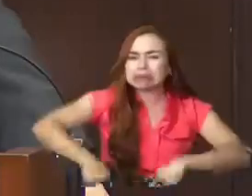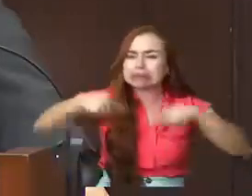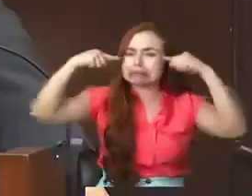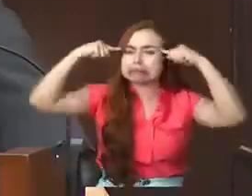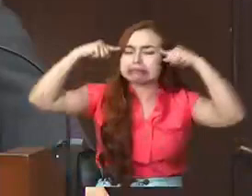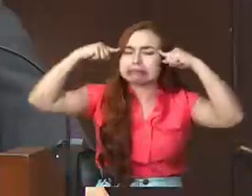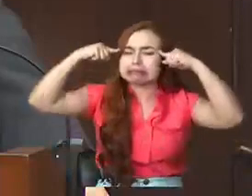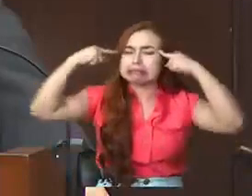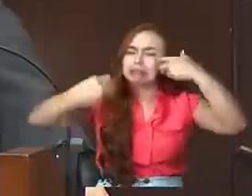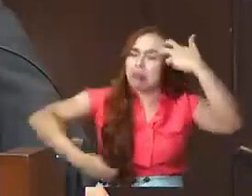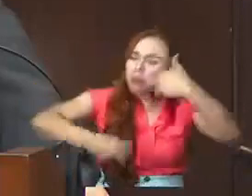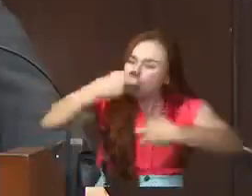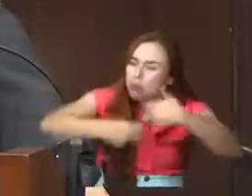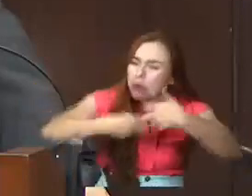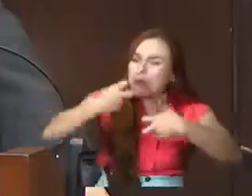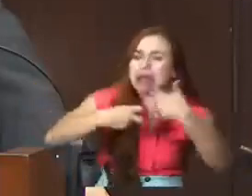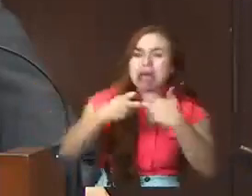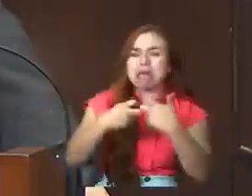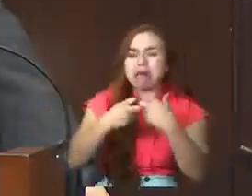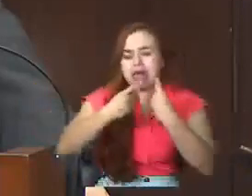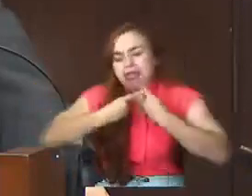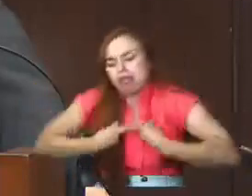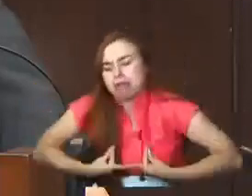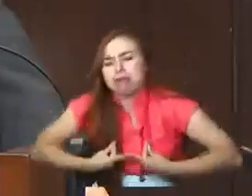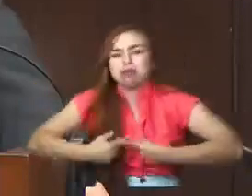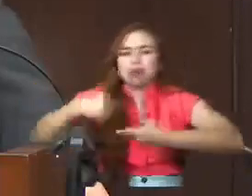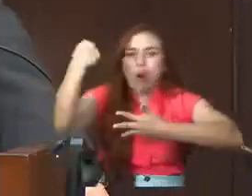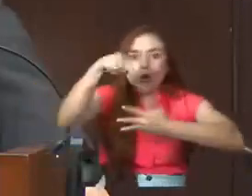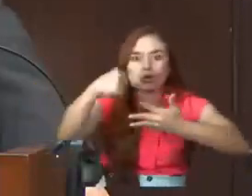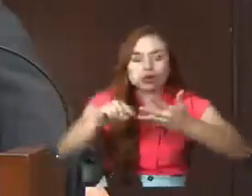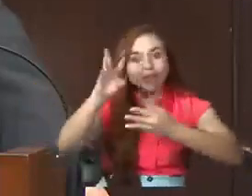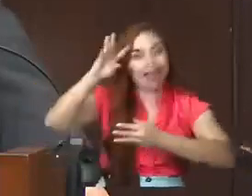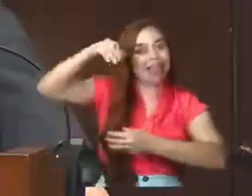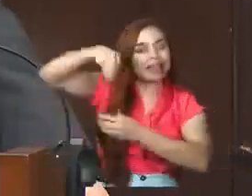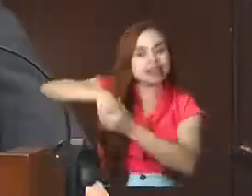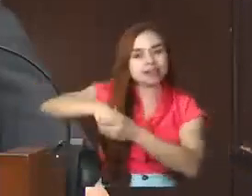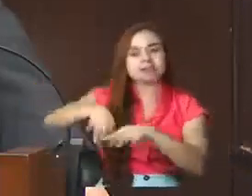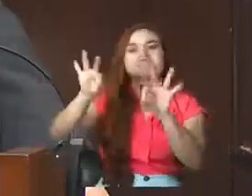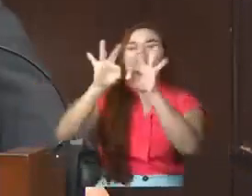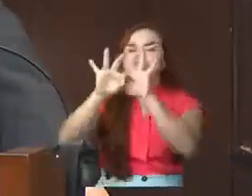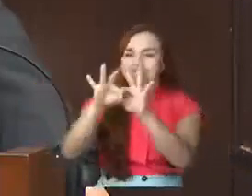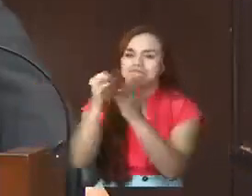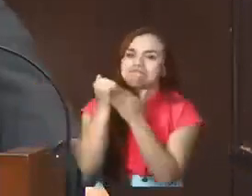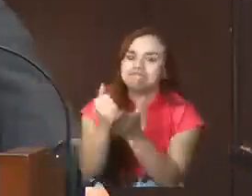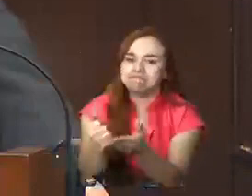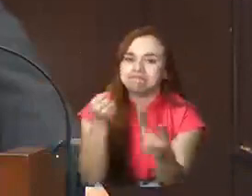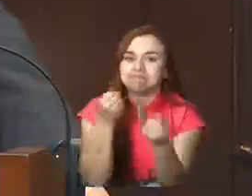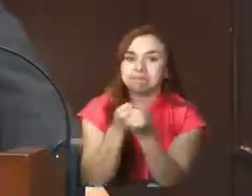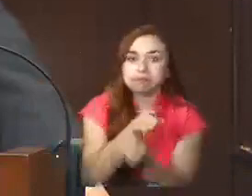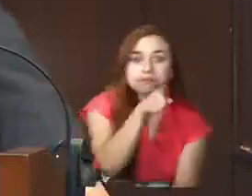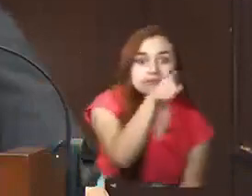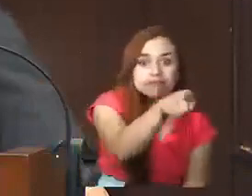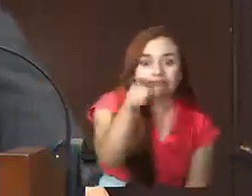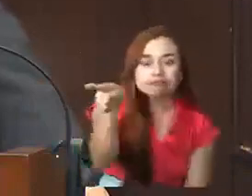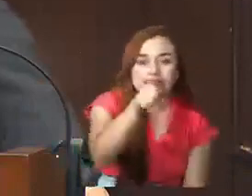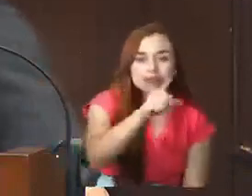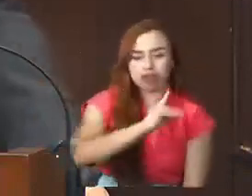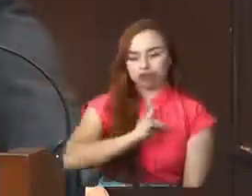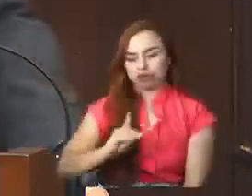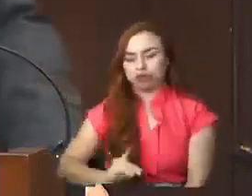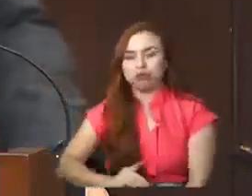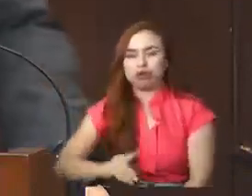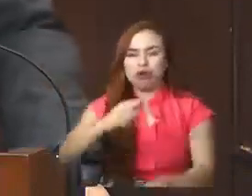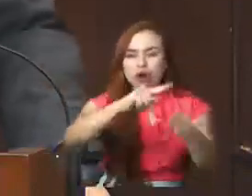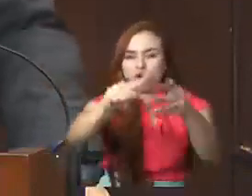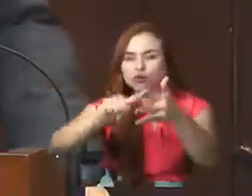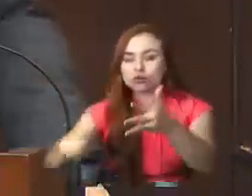nacional, presentado por múltiples diputados de las diferentes bancadas de este hemiciclo, encabezado por un diputado independiente.